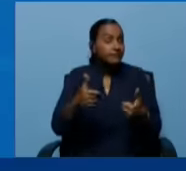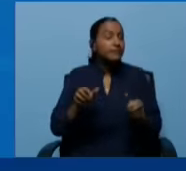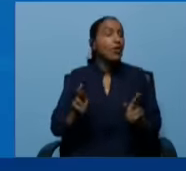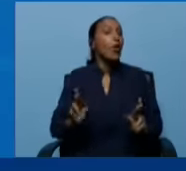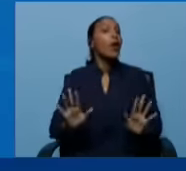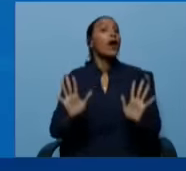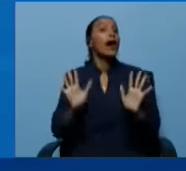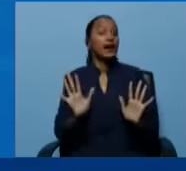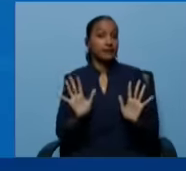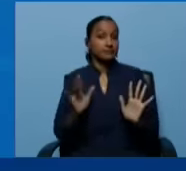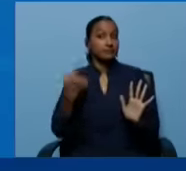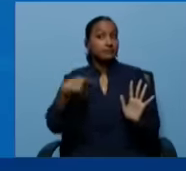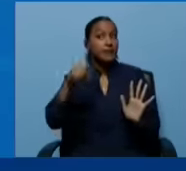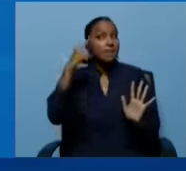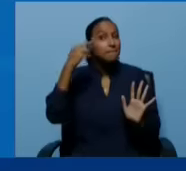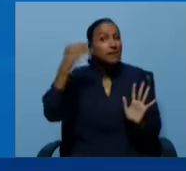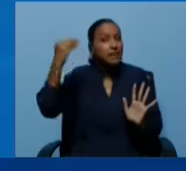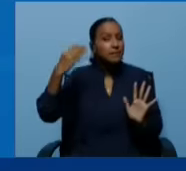de dignidad.